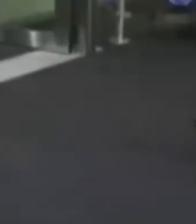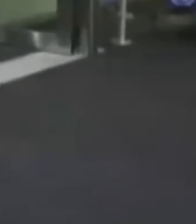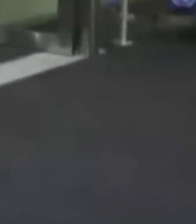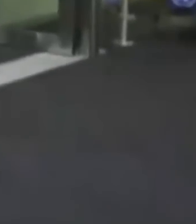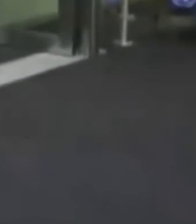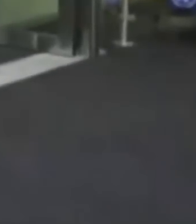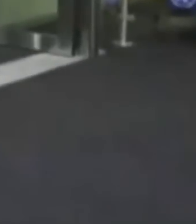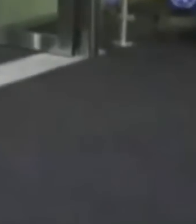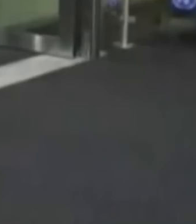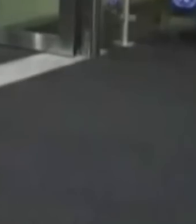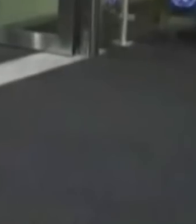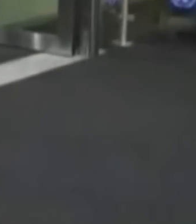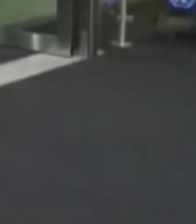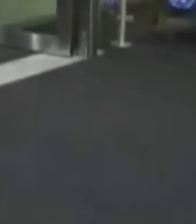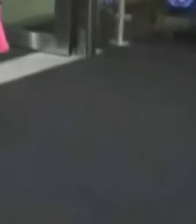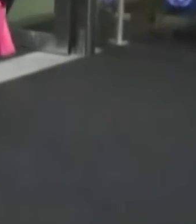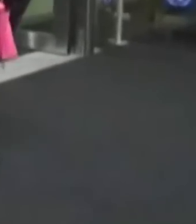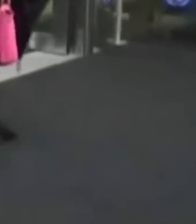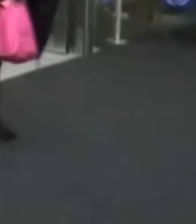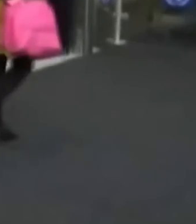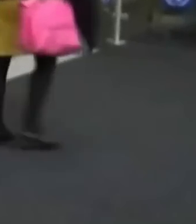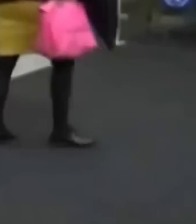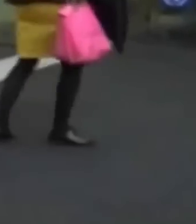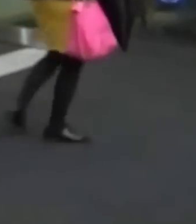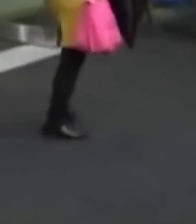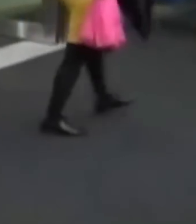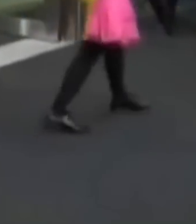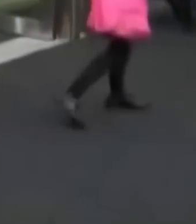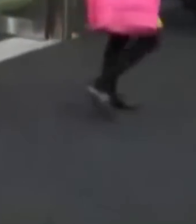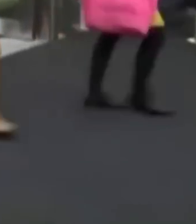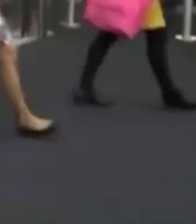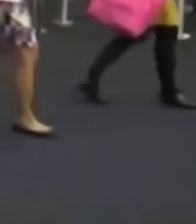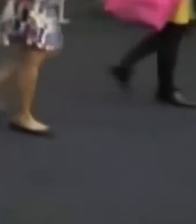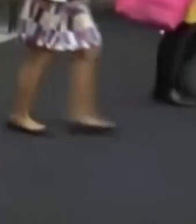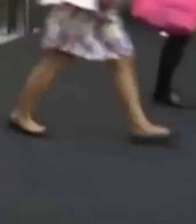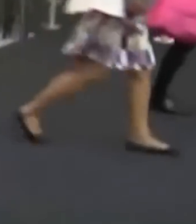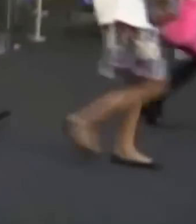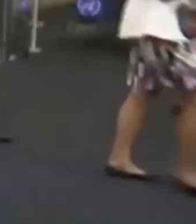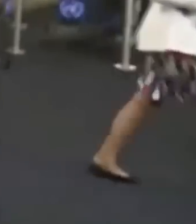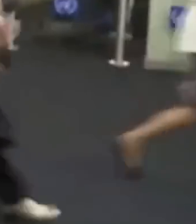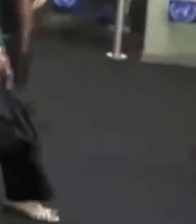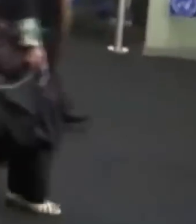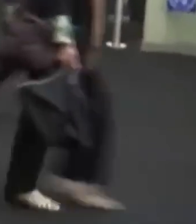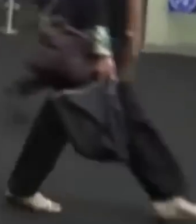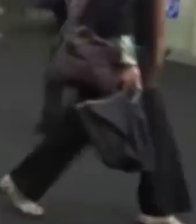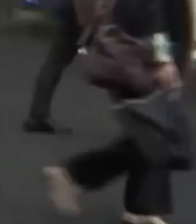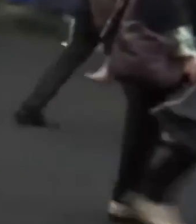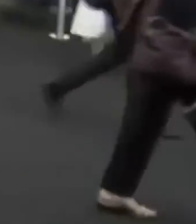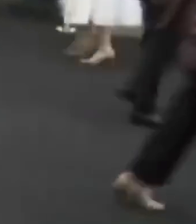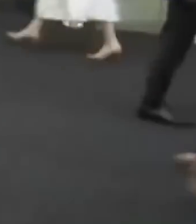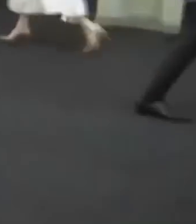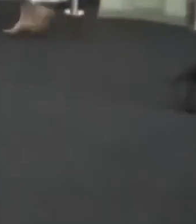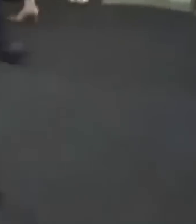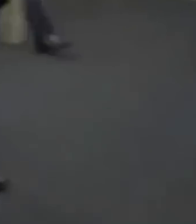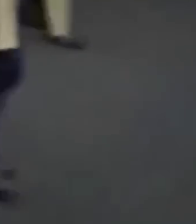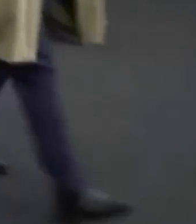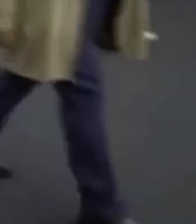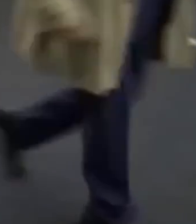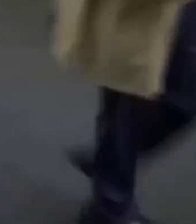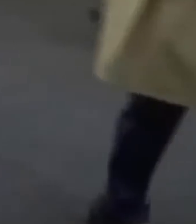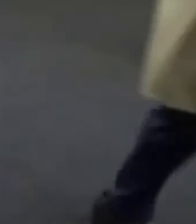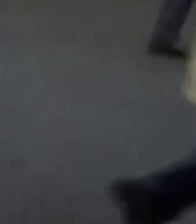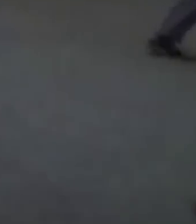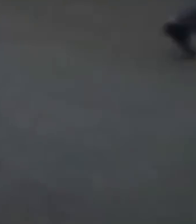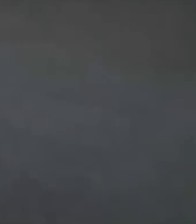observando a la presidenta Dina Boluarte ingresar para lo que será esta